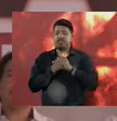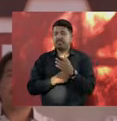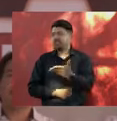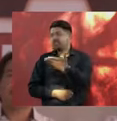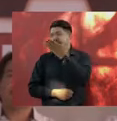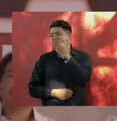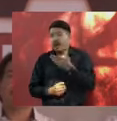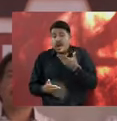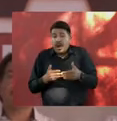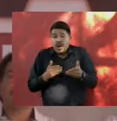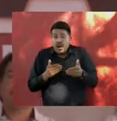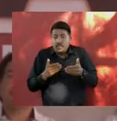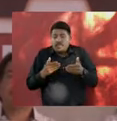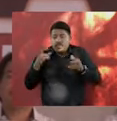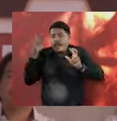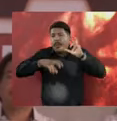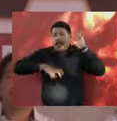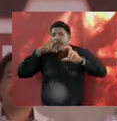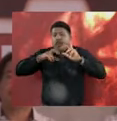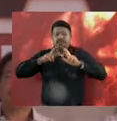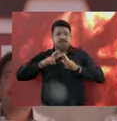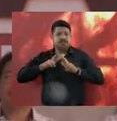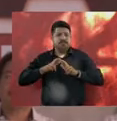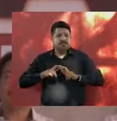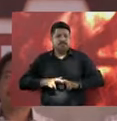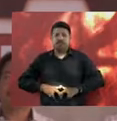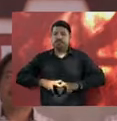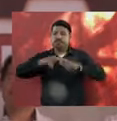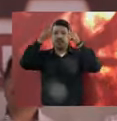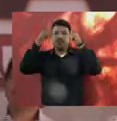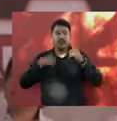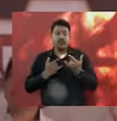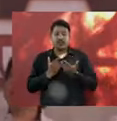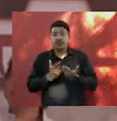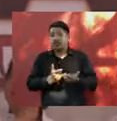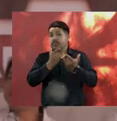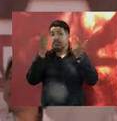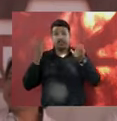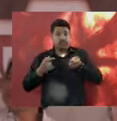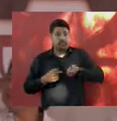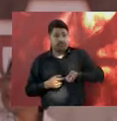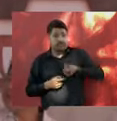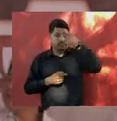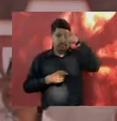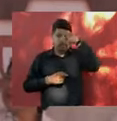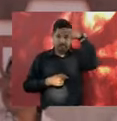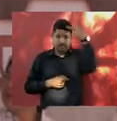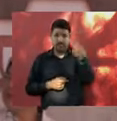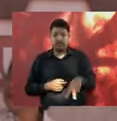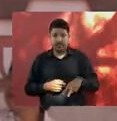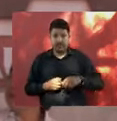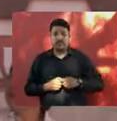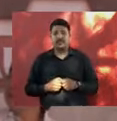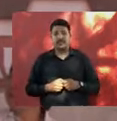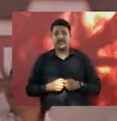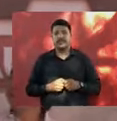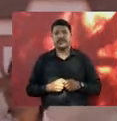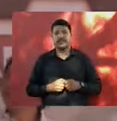Estamos en el récord de inversión extranjera directa de toda la historia de México.